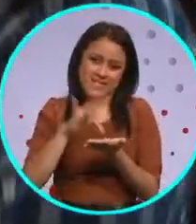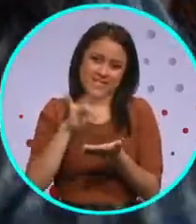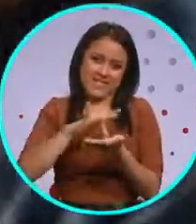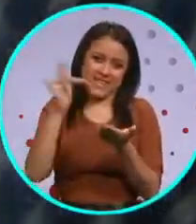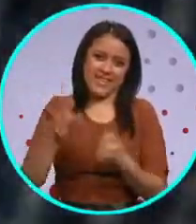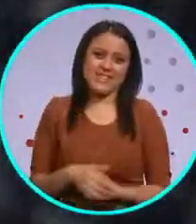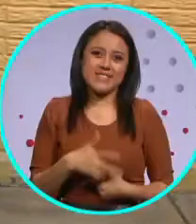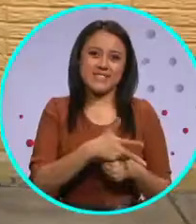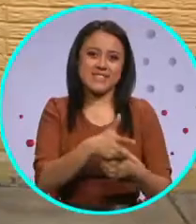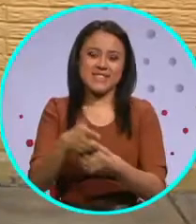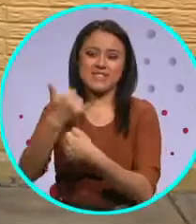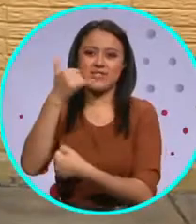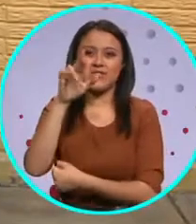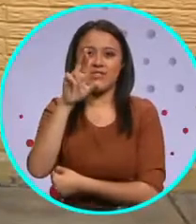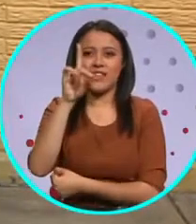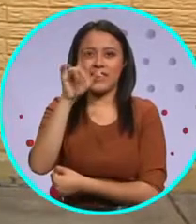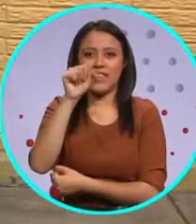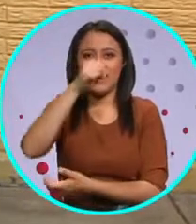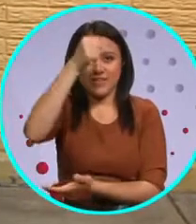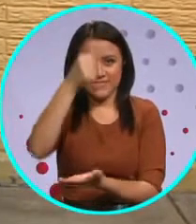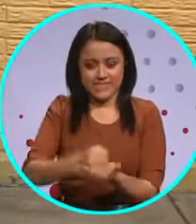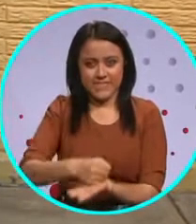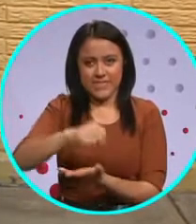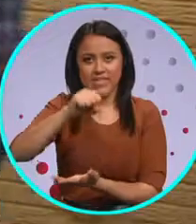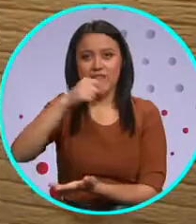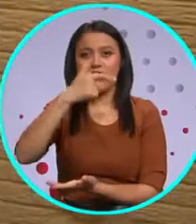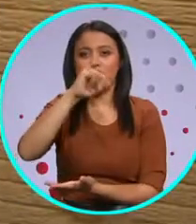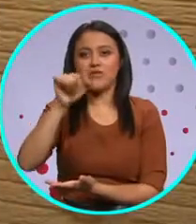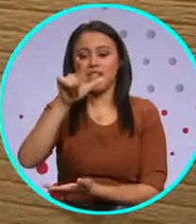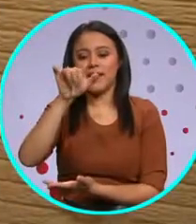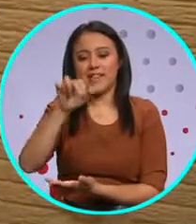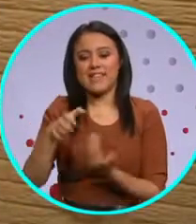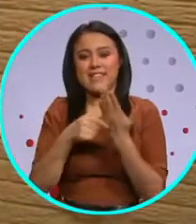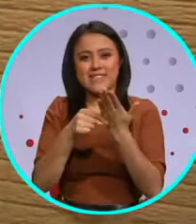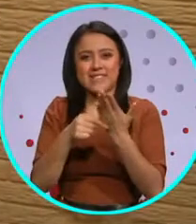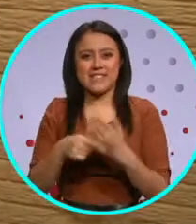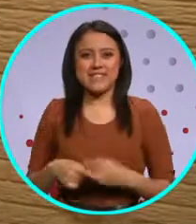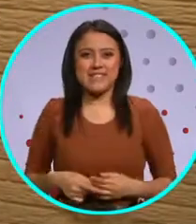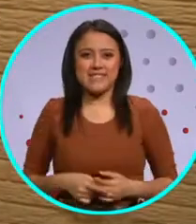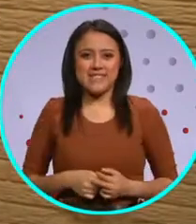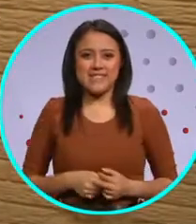son imágenes de yuridia miguel a quien corresponda jocelyn gonzález